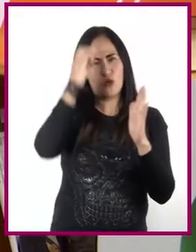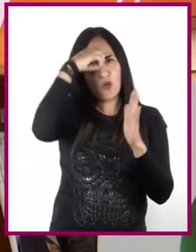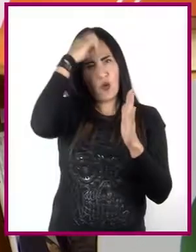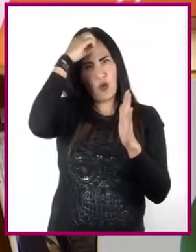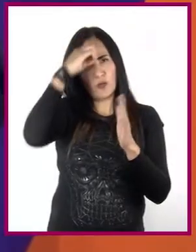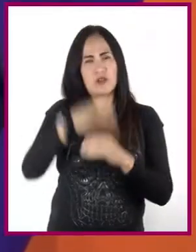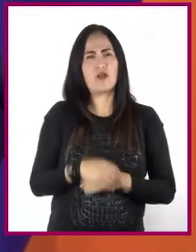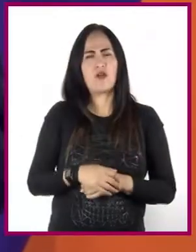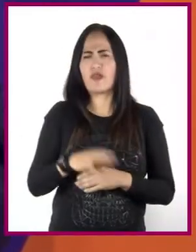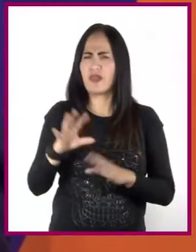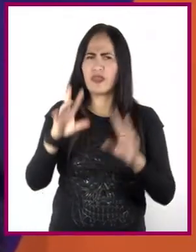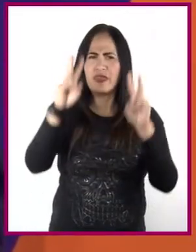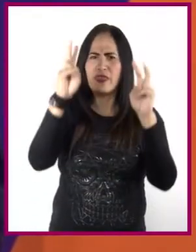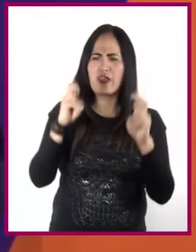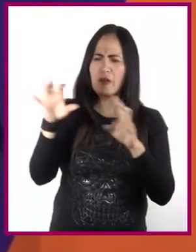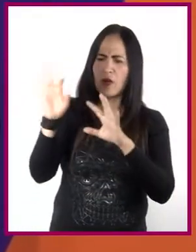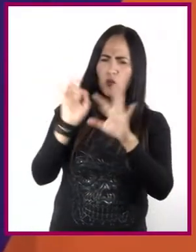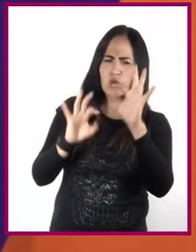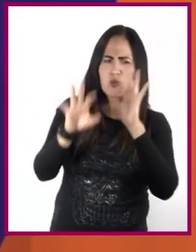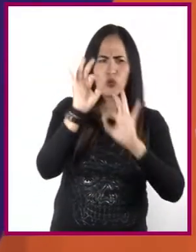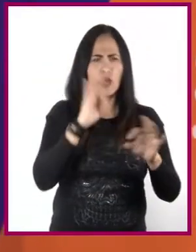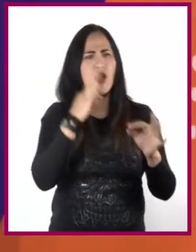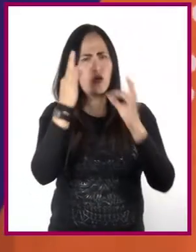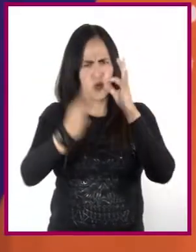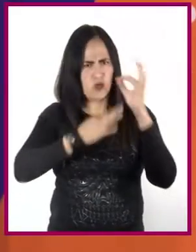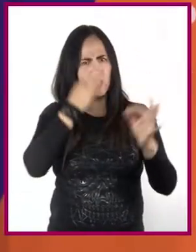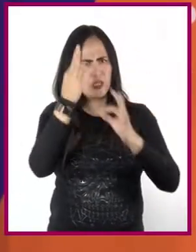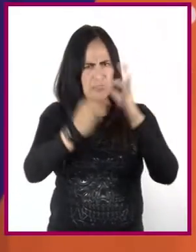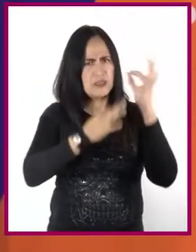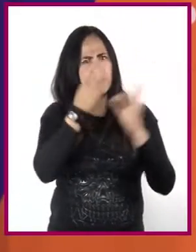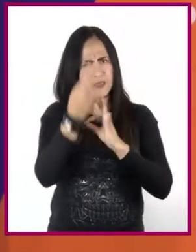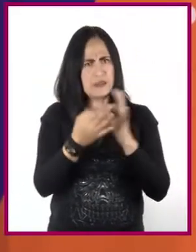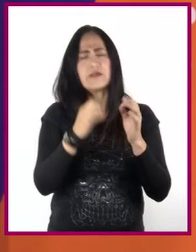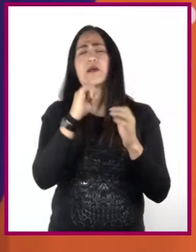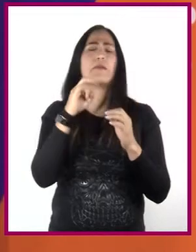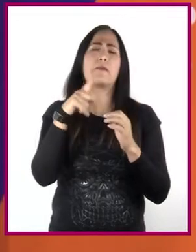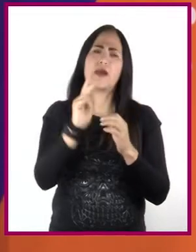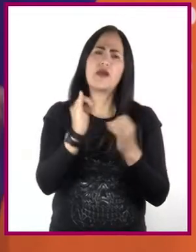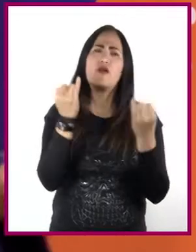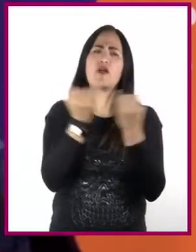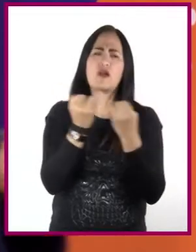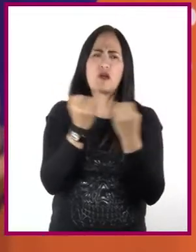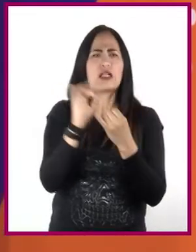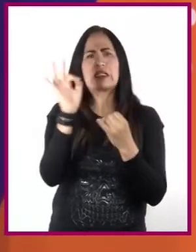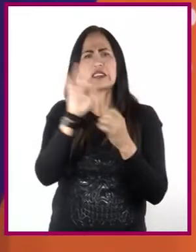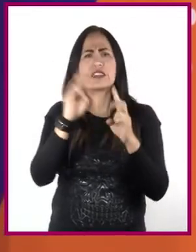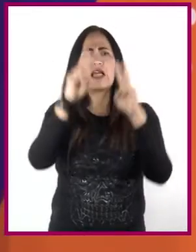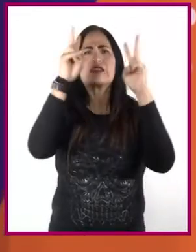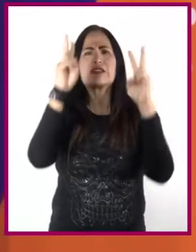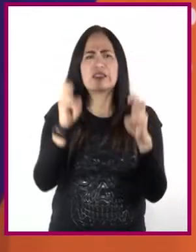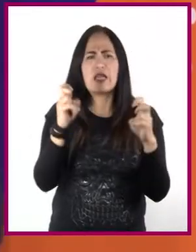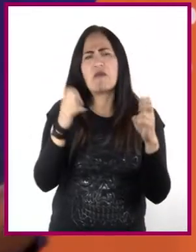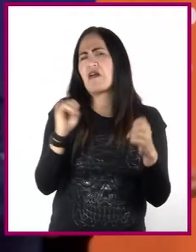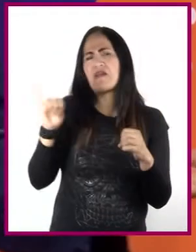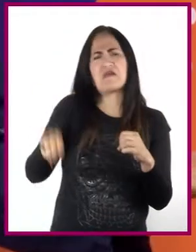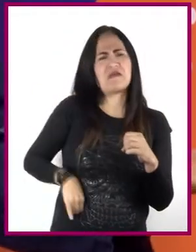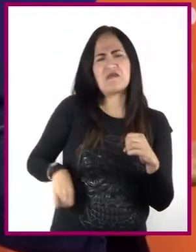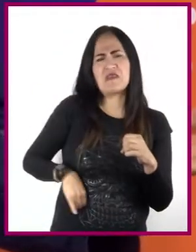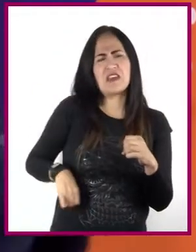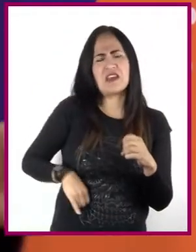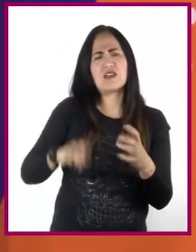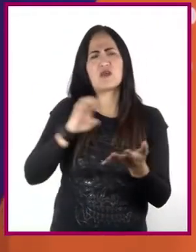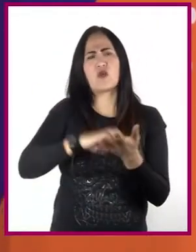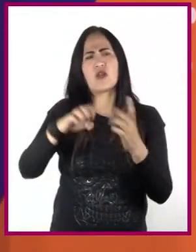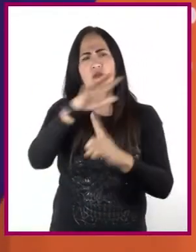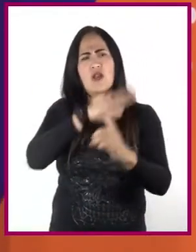temas de diferentes fuentes de noticias, aunque también se puede elegir un asunto o problema de interés general.